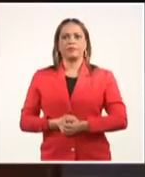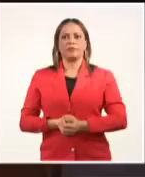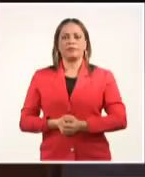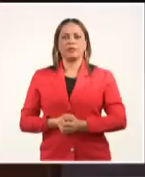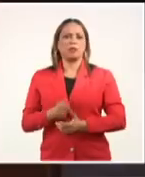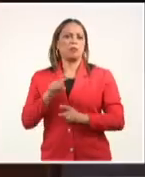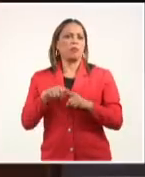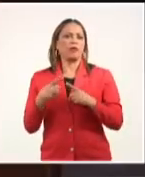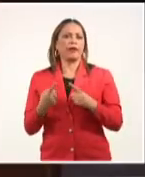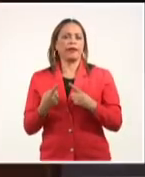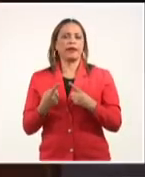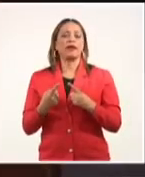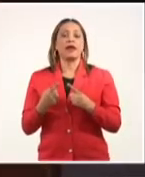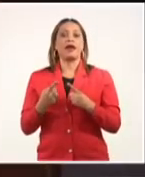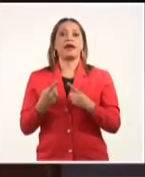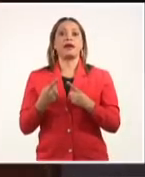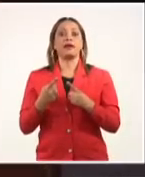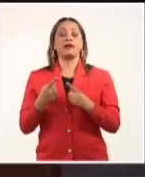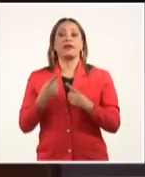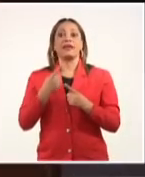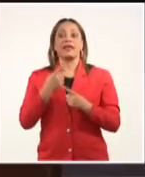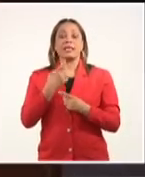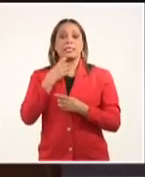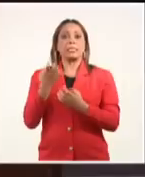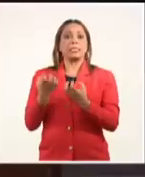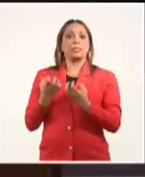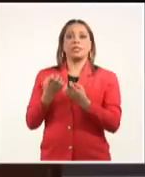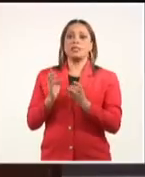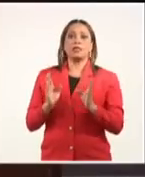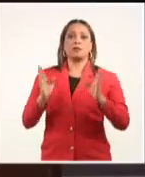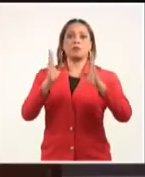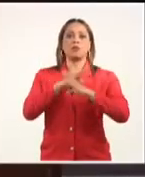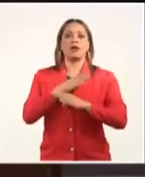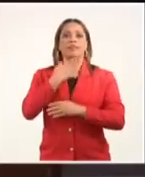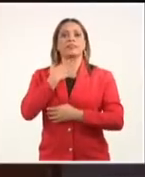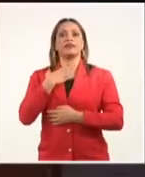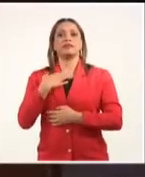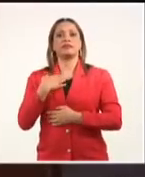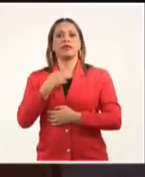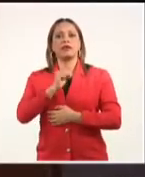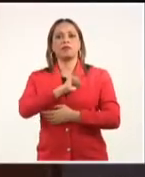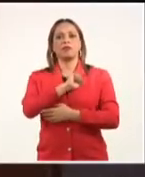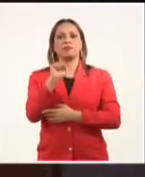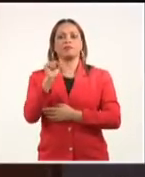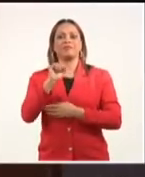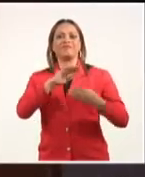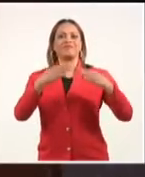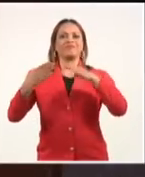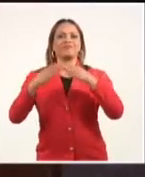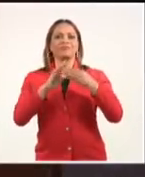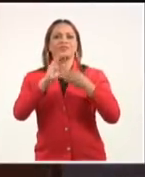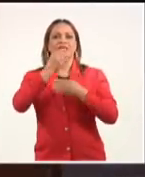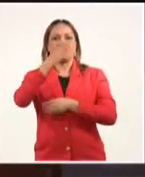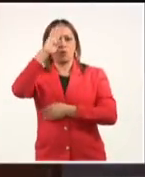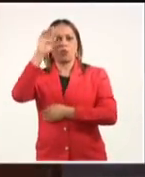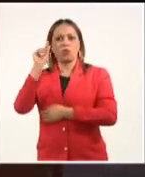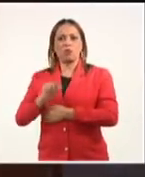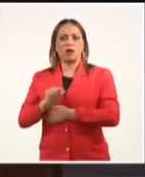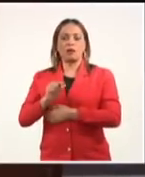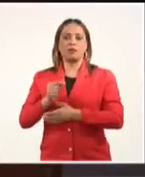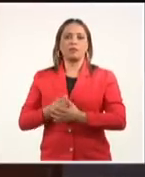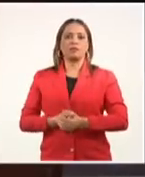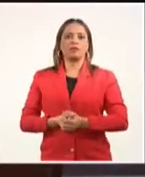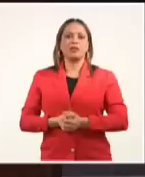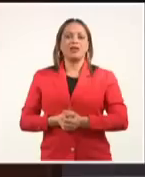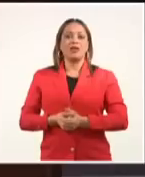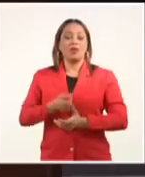razón, porque no hay envidias ni ansia de poder entre sus hijos. Ninguno de los viejos